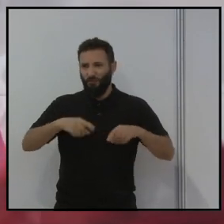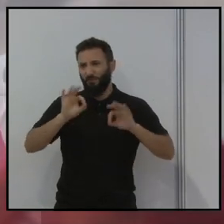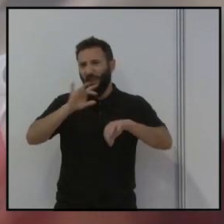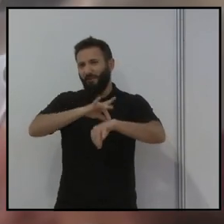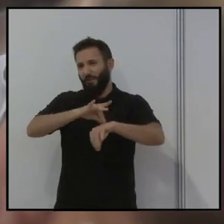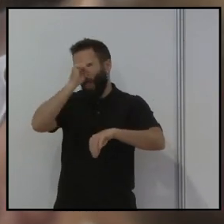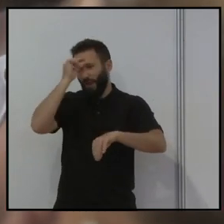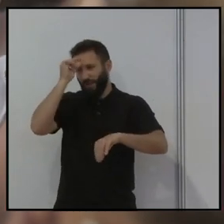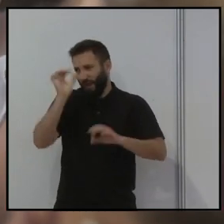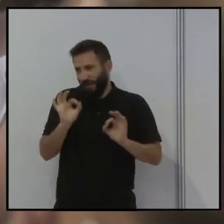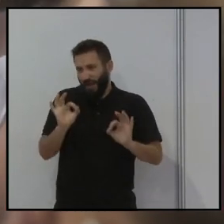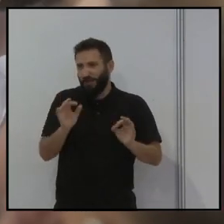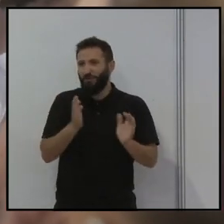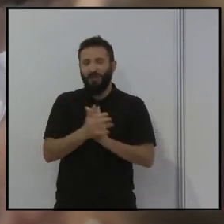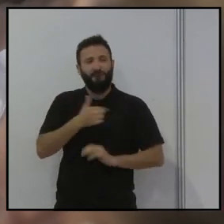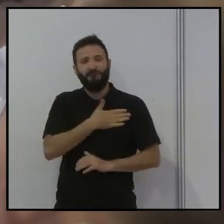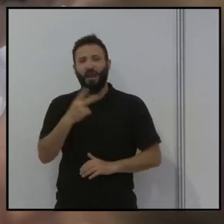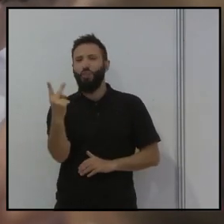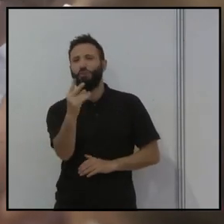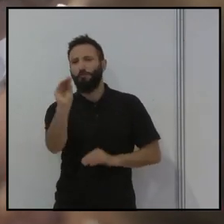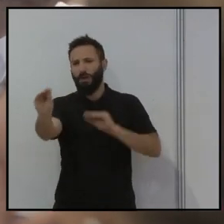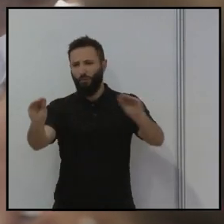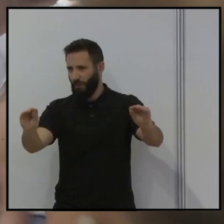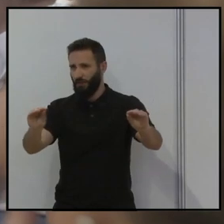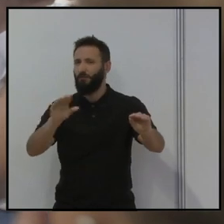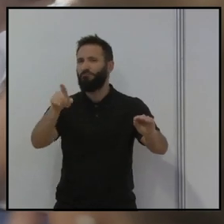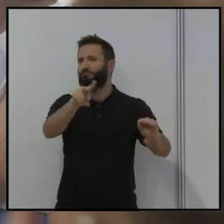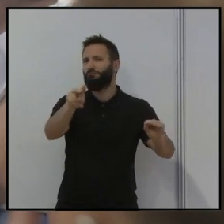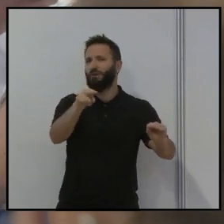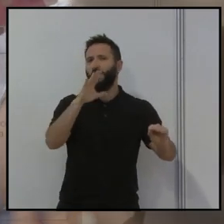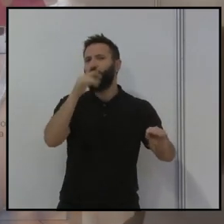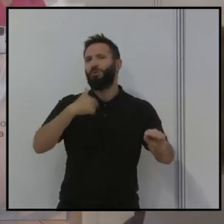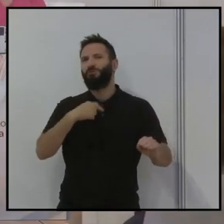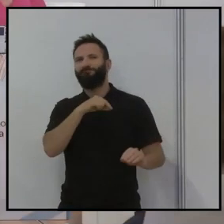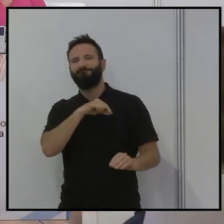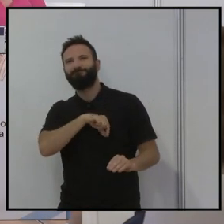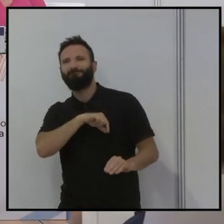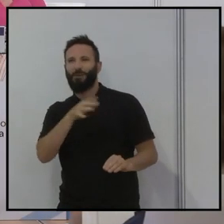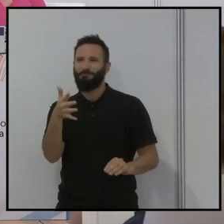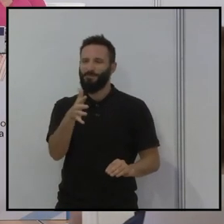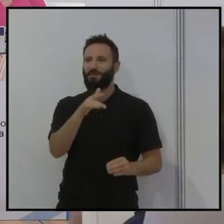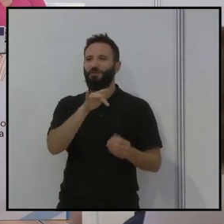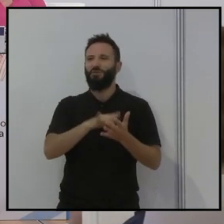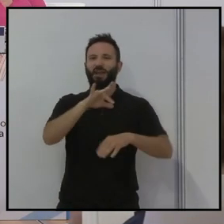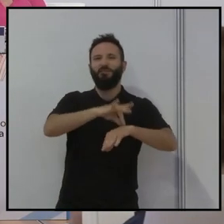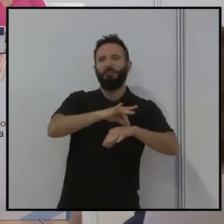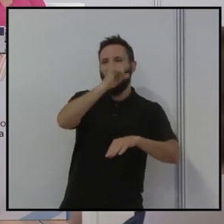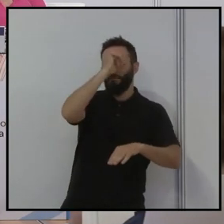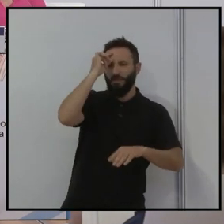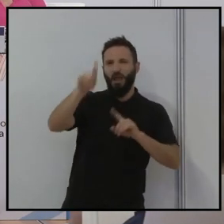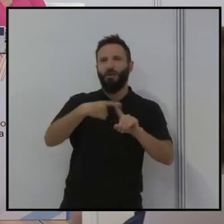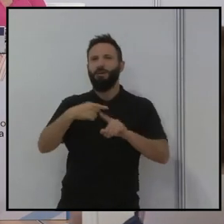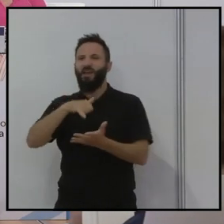vamos. Entonces, quería preguntar un poco a los dos si consideráis, porque yo lo llevo un poco mal, que está relacionada la enfermedad mental con la